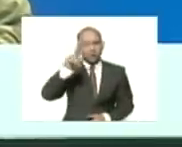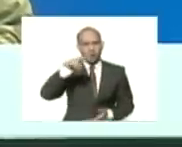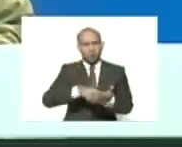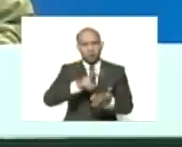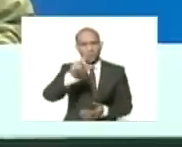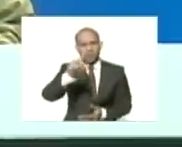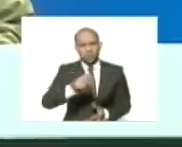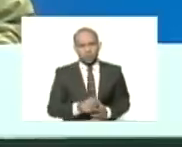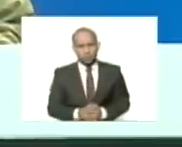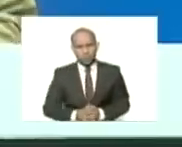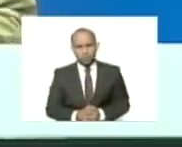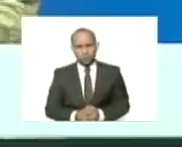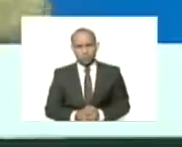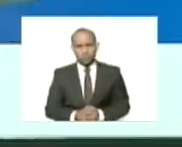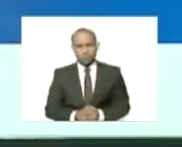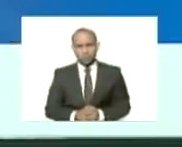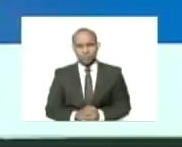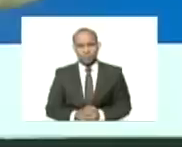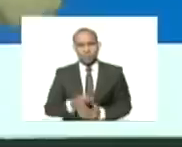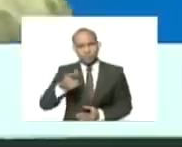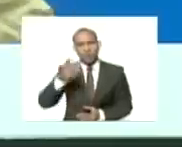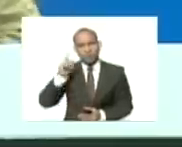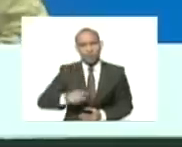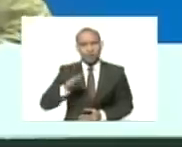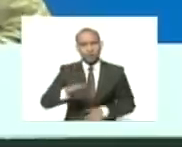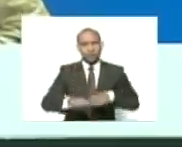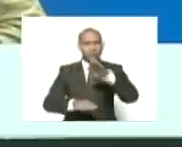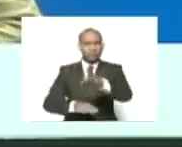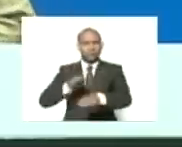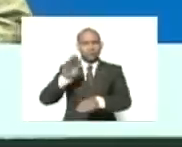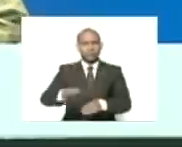2021. Y para eso hay que avanzar.